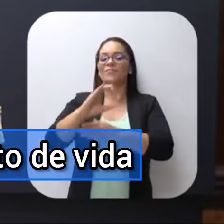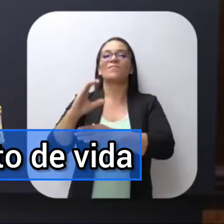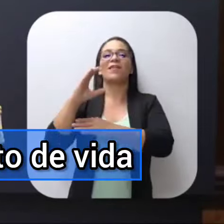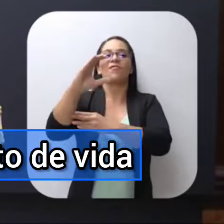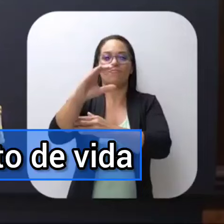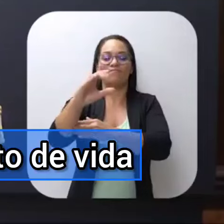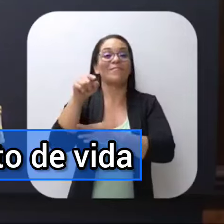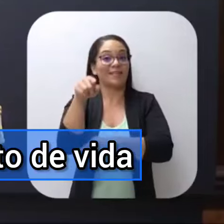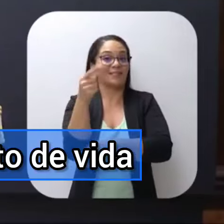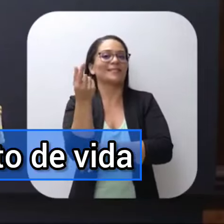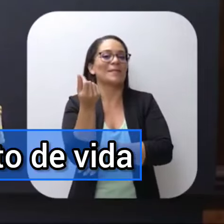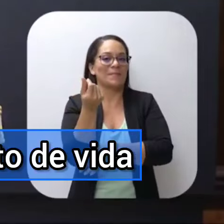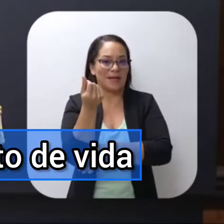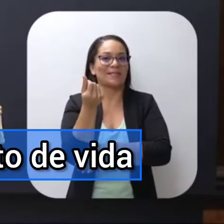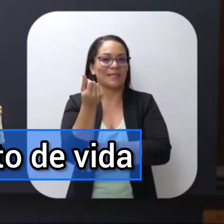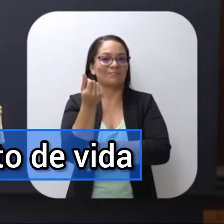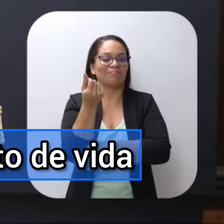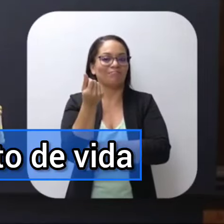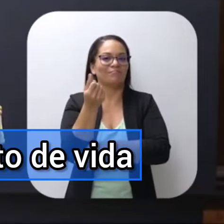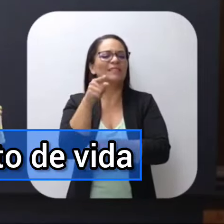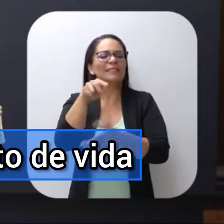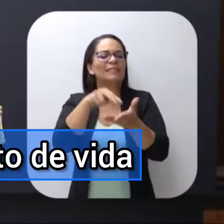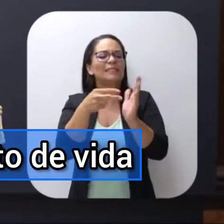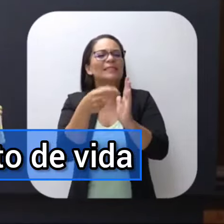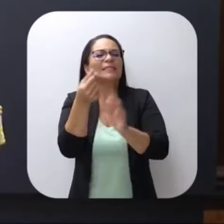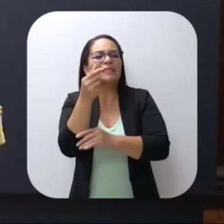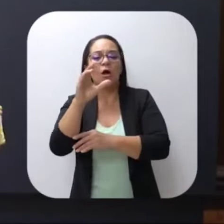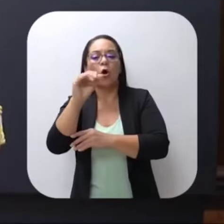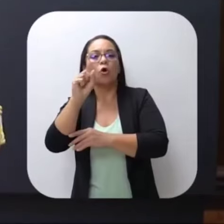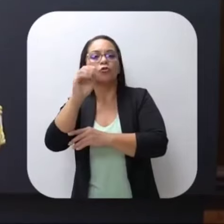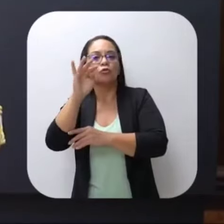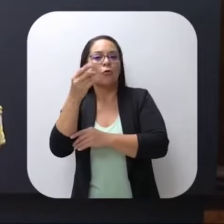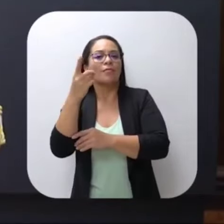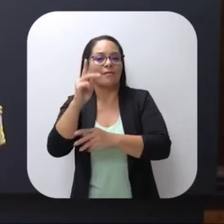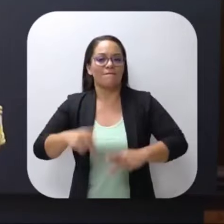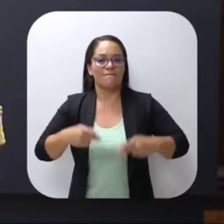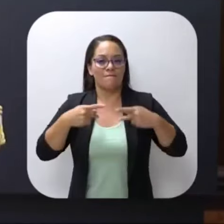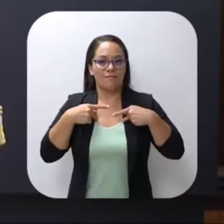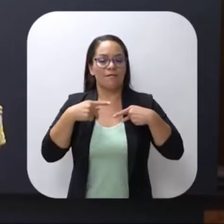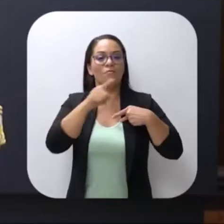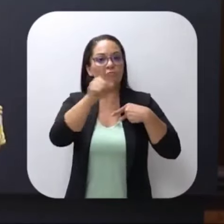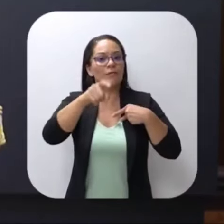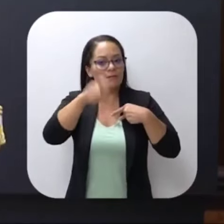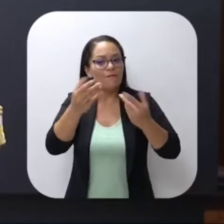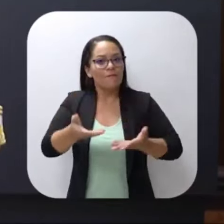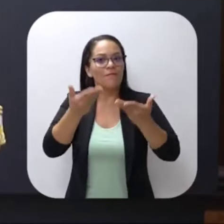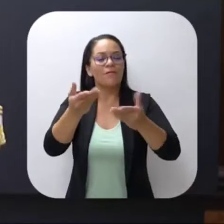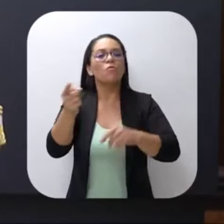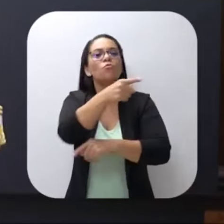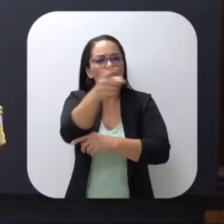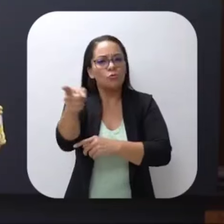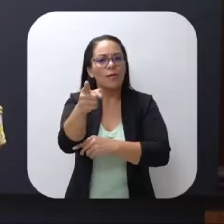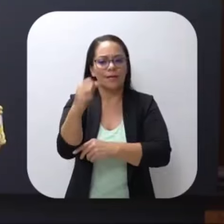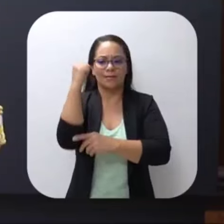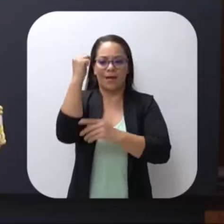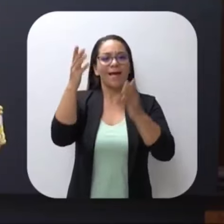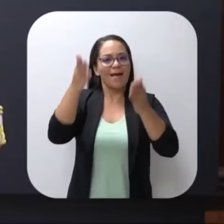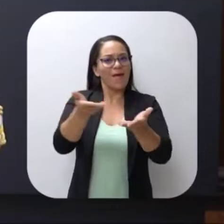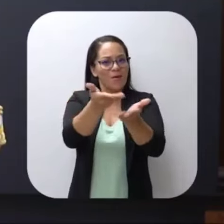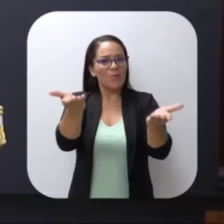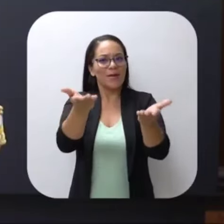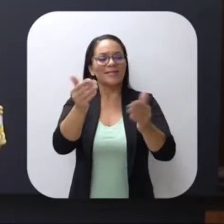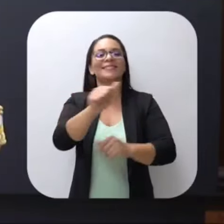les pagó el incentivo por el costo de vida. Ustedes lo merecen. Ustedes son